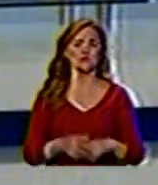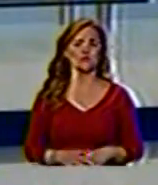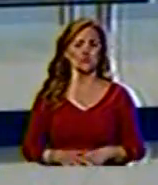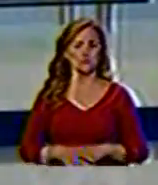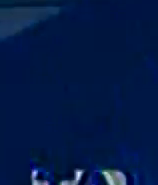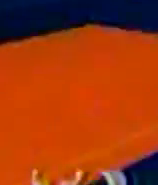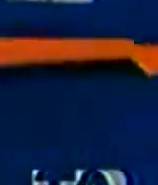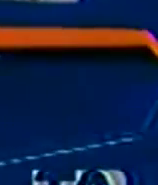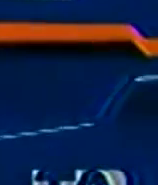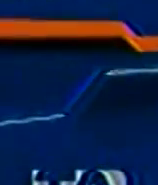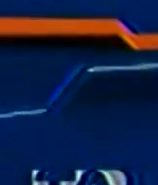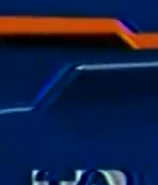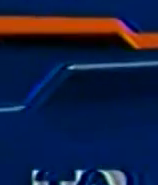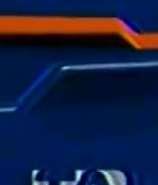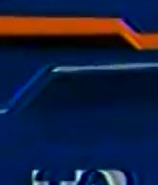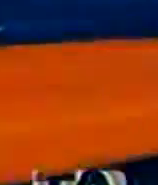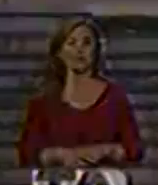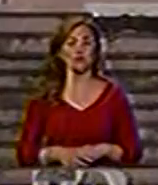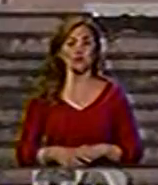informa.